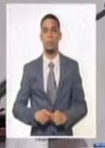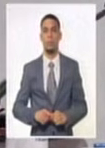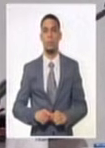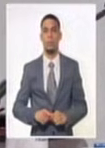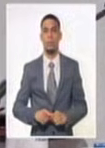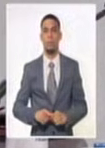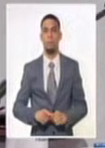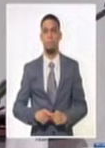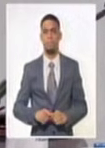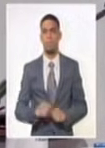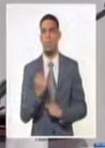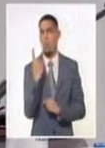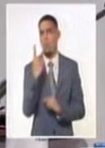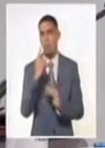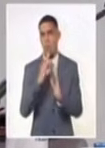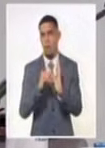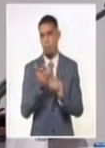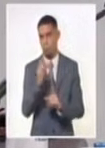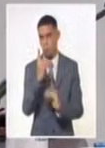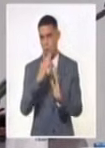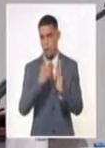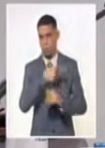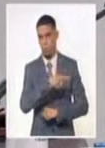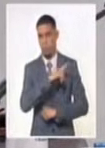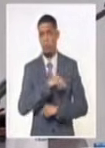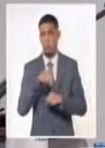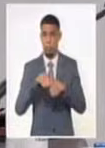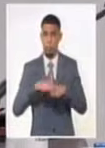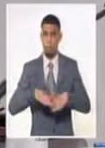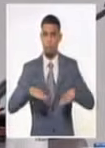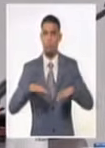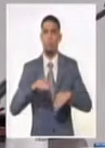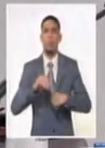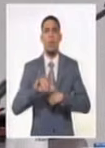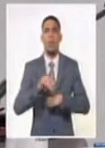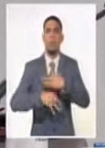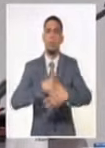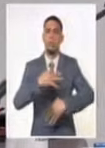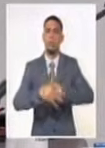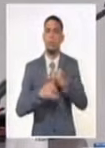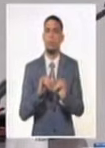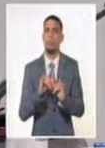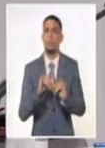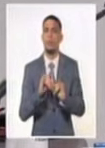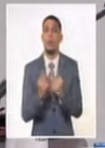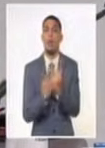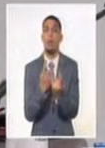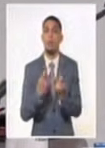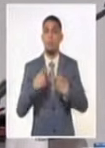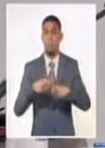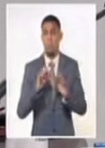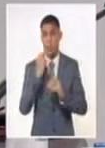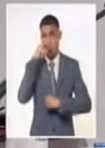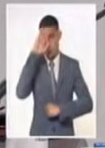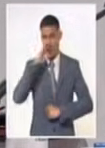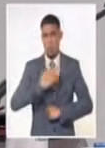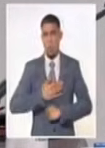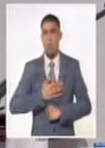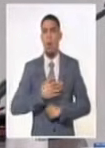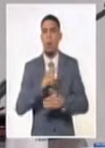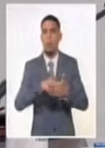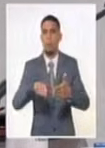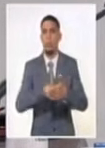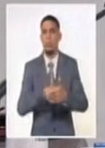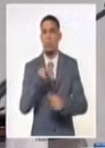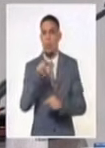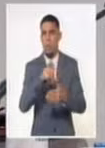Bueno, hace un mes aquí en la mesa redonda se informaban de las decisiones que el país había adoptado para que